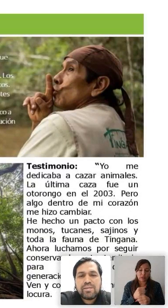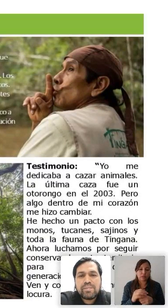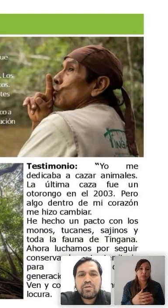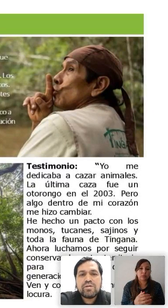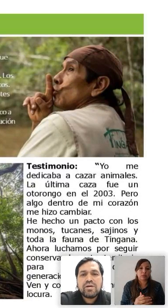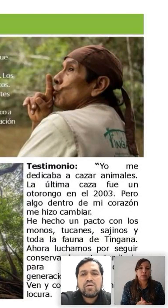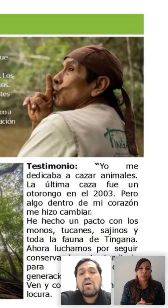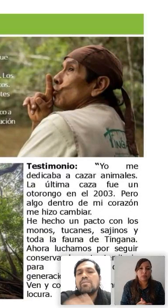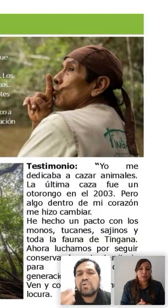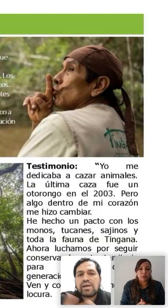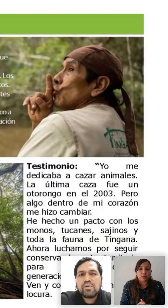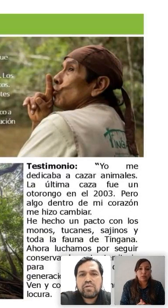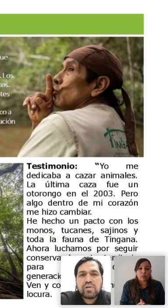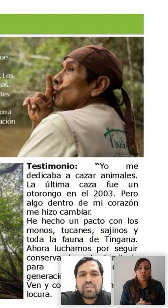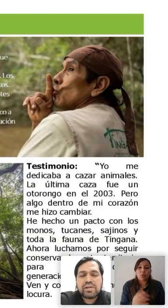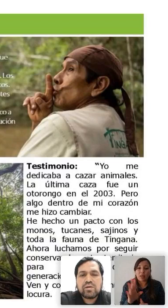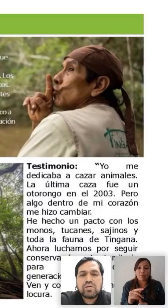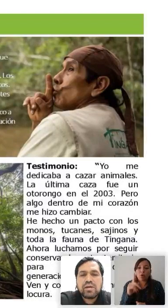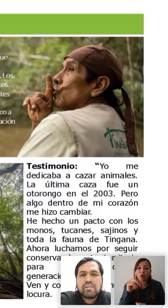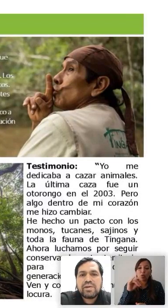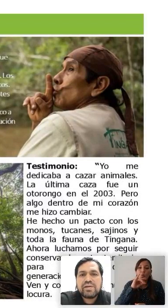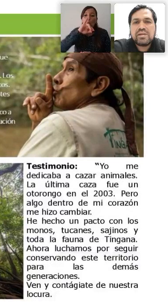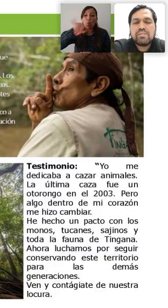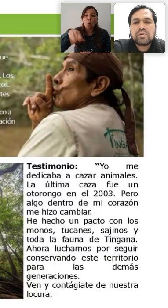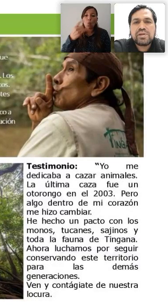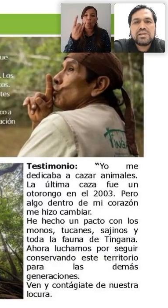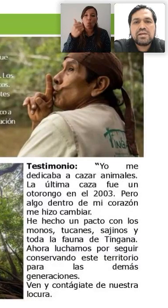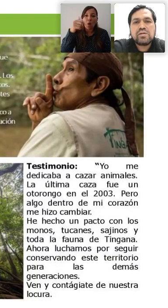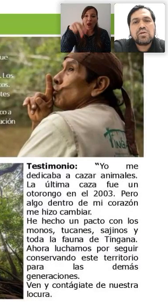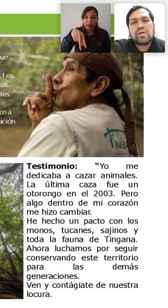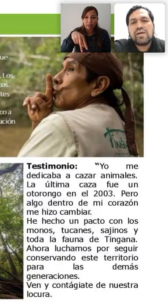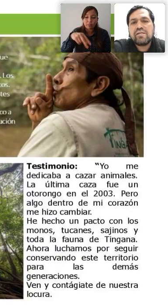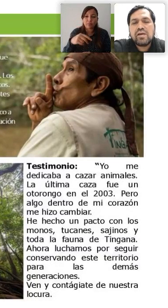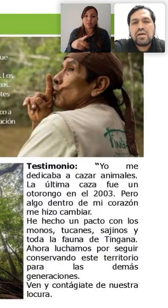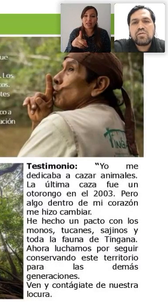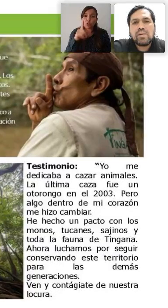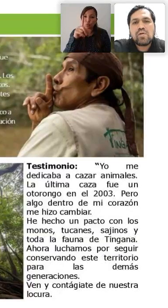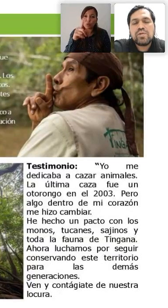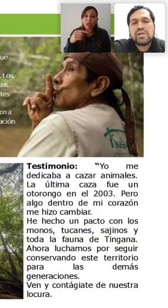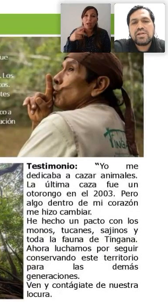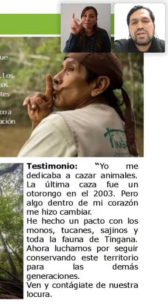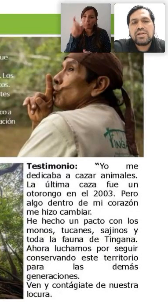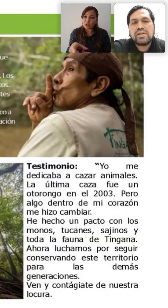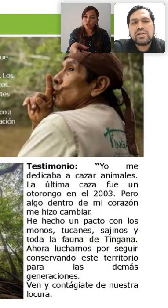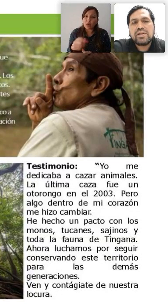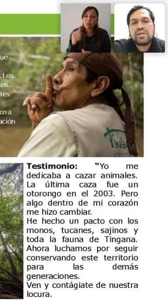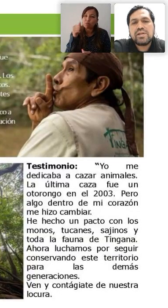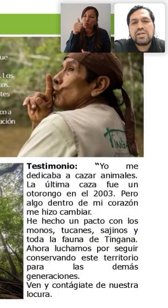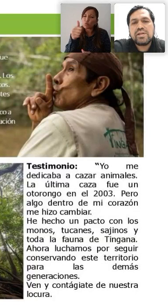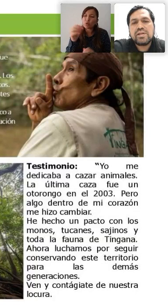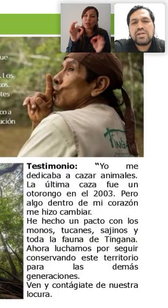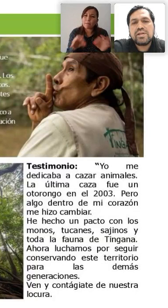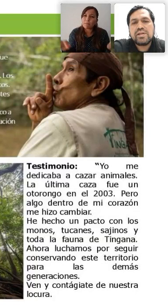adelante, pero Juan, por ejemplo, es un emprendedor bastante importante dentro de lo que es el turismo comunitario.